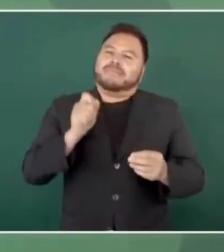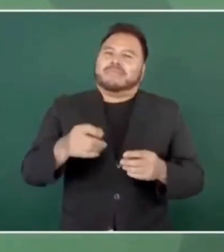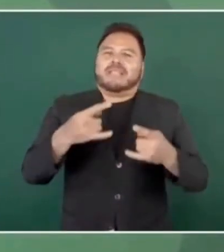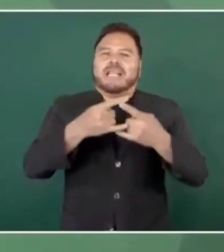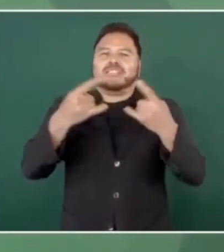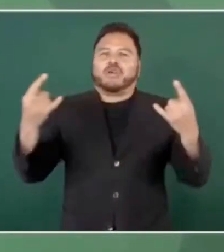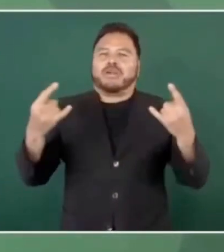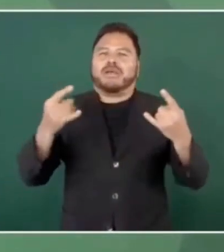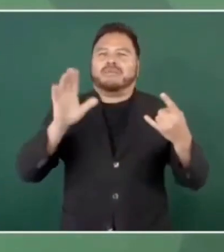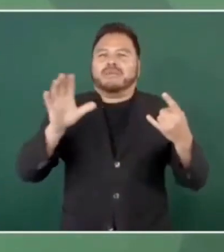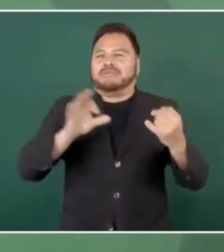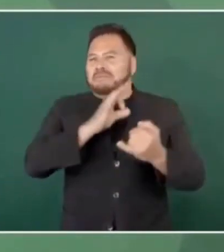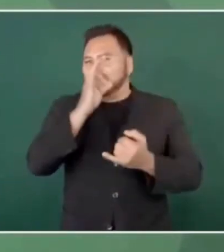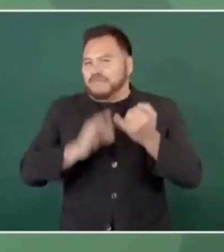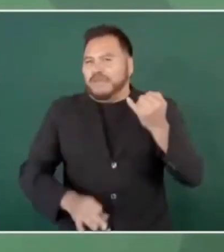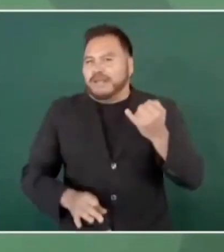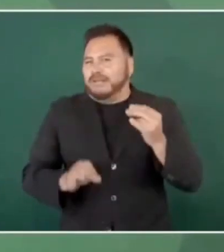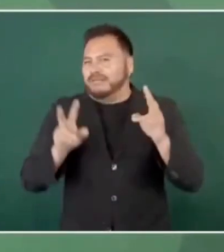historia